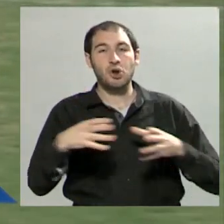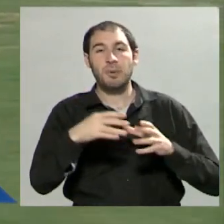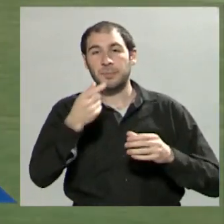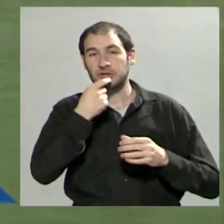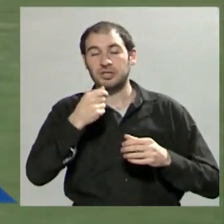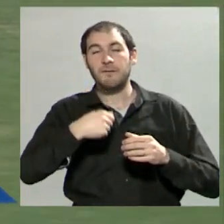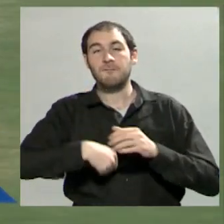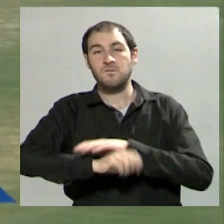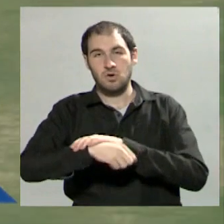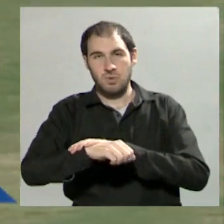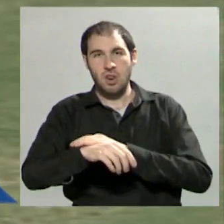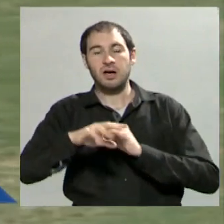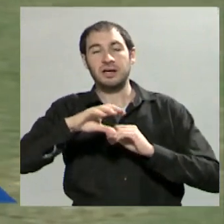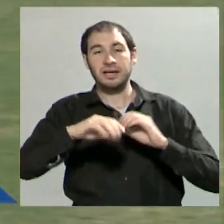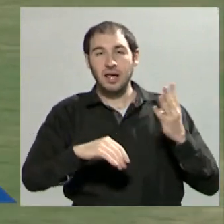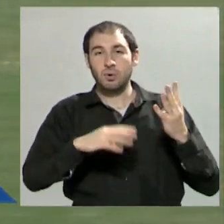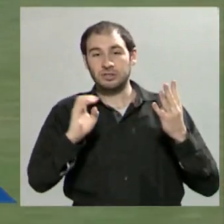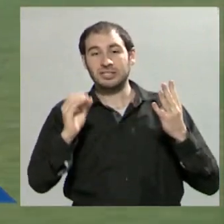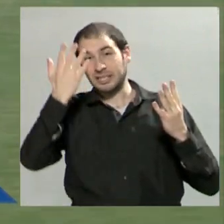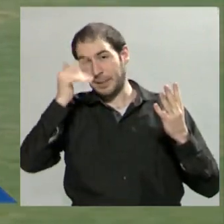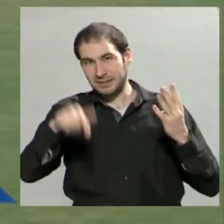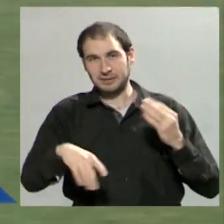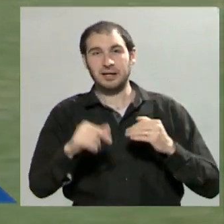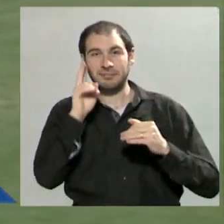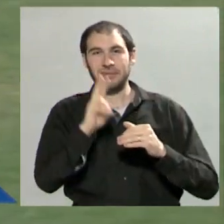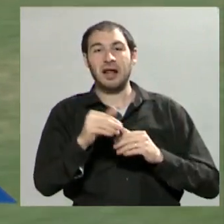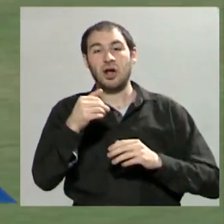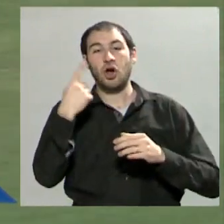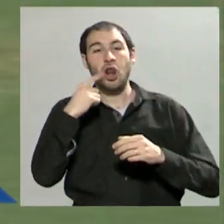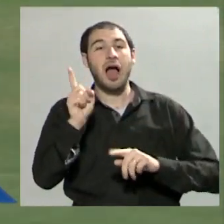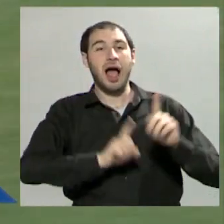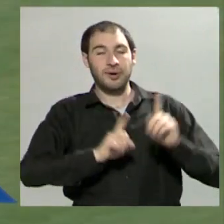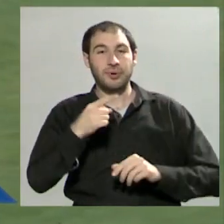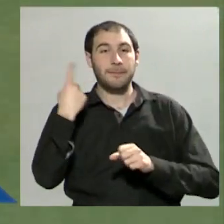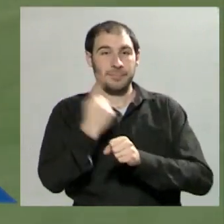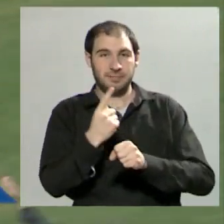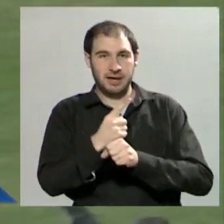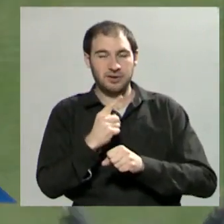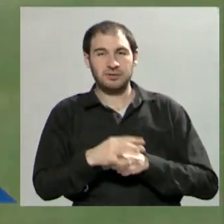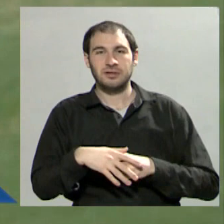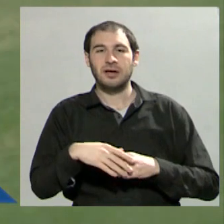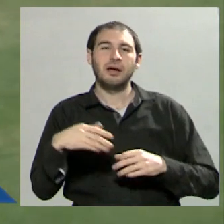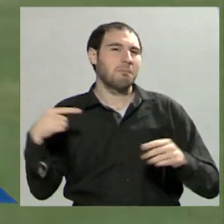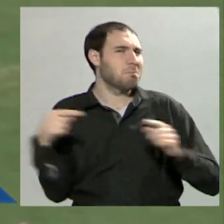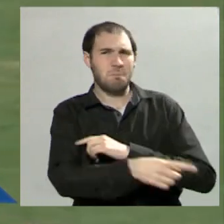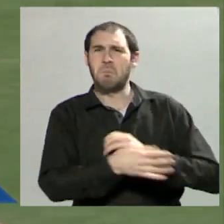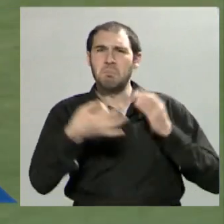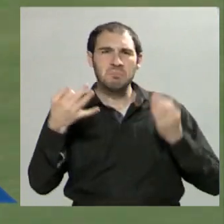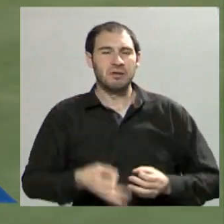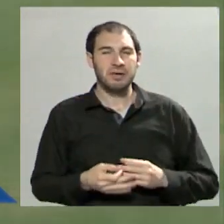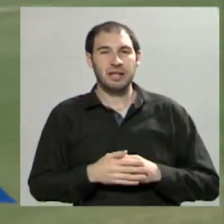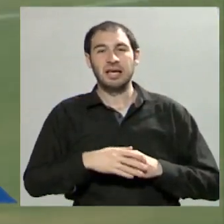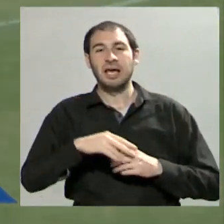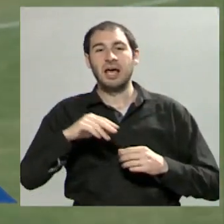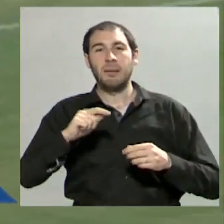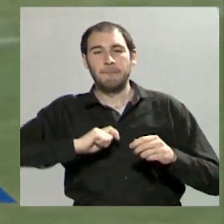de Fútbol luego de ganarle 4-0 a San Martín. Estamos viendo algunos de los goles. El primero, gran definición ahí, al